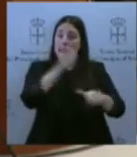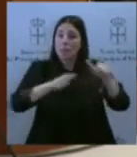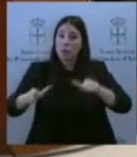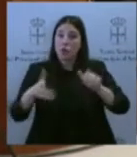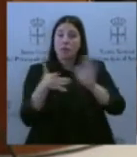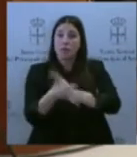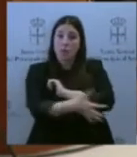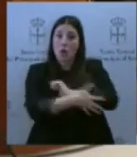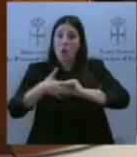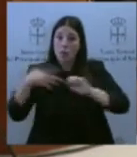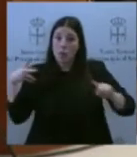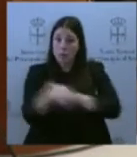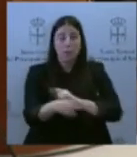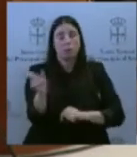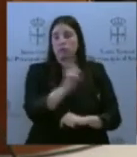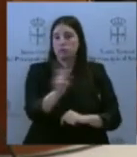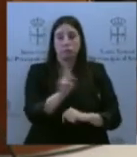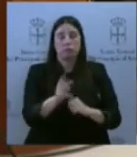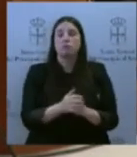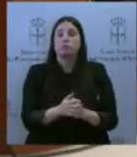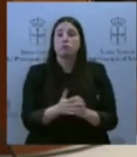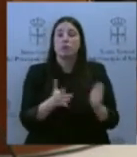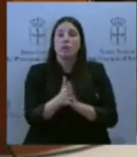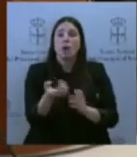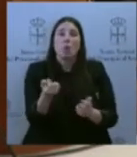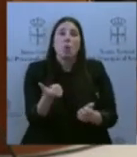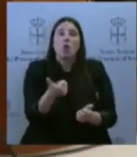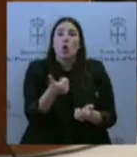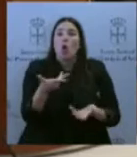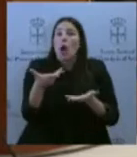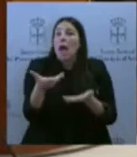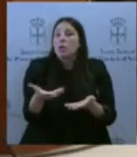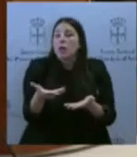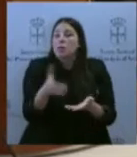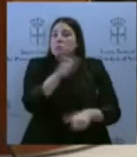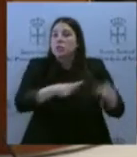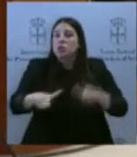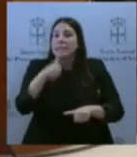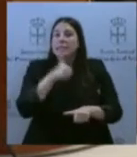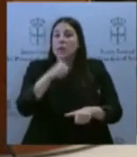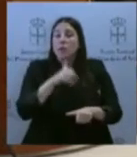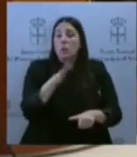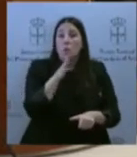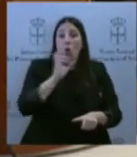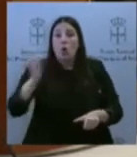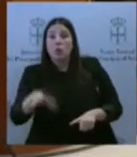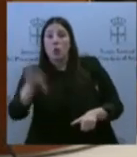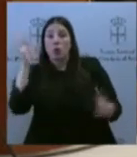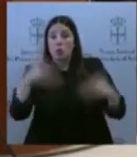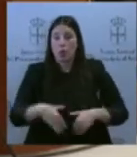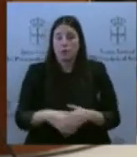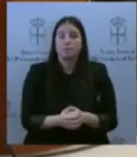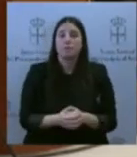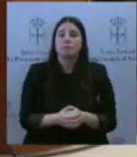es más bien un flotador al que muchas personas se agarren sin tener otro sitio al que ir. La precariedad y el empleo